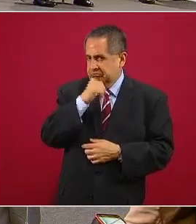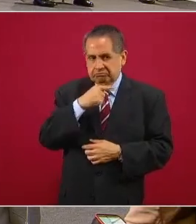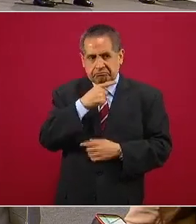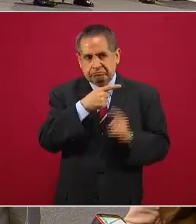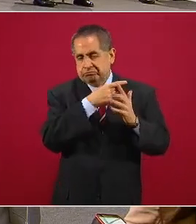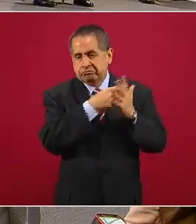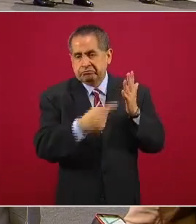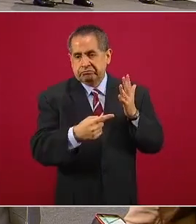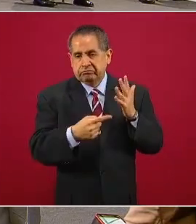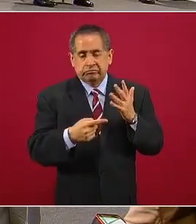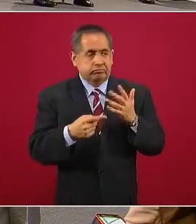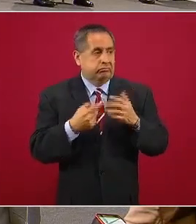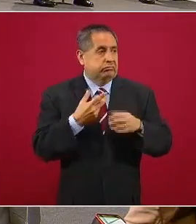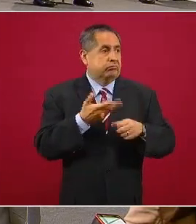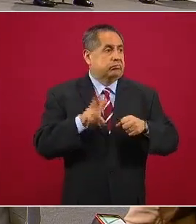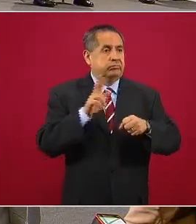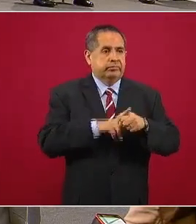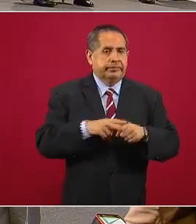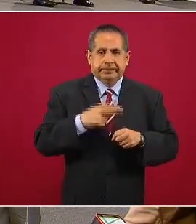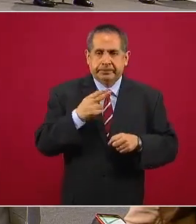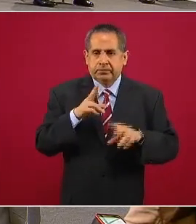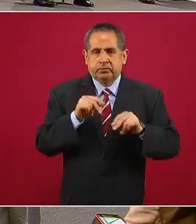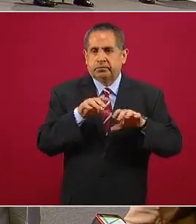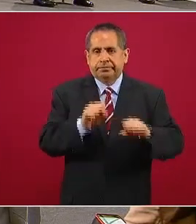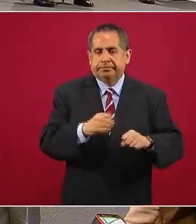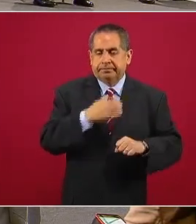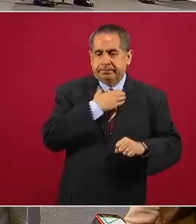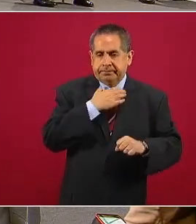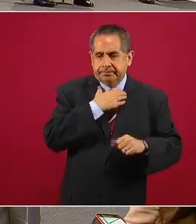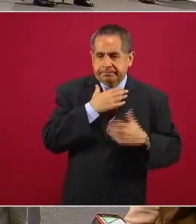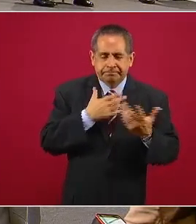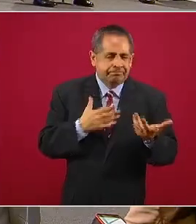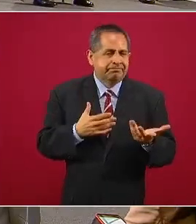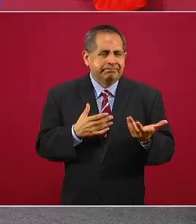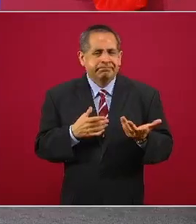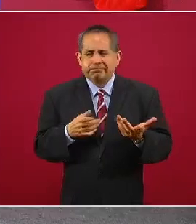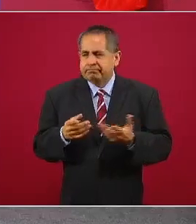servido la infraestructura de salud, no hubiese